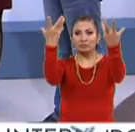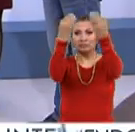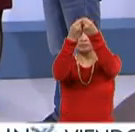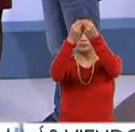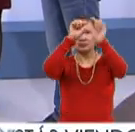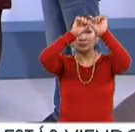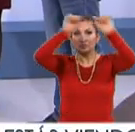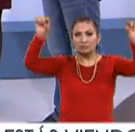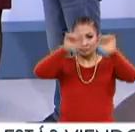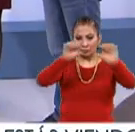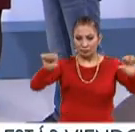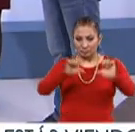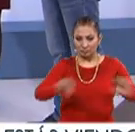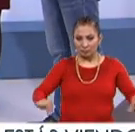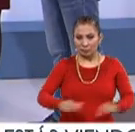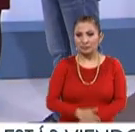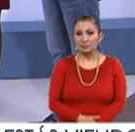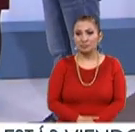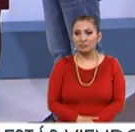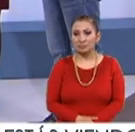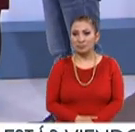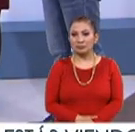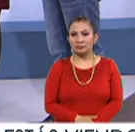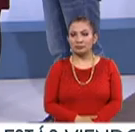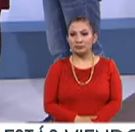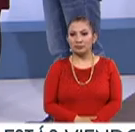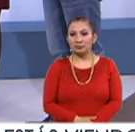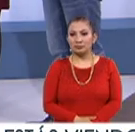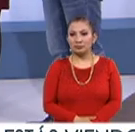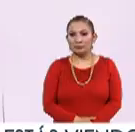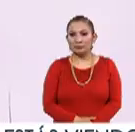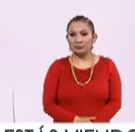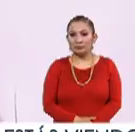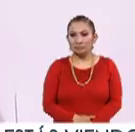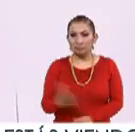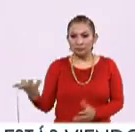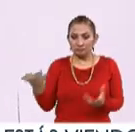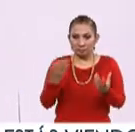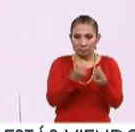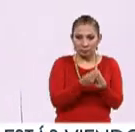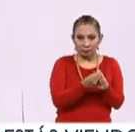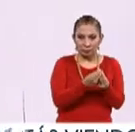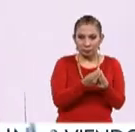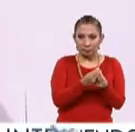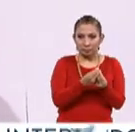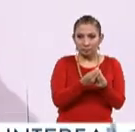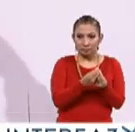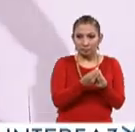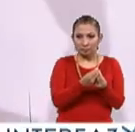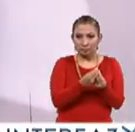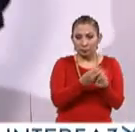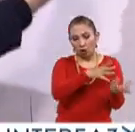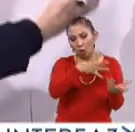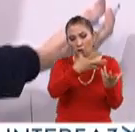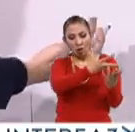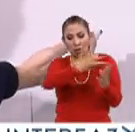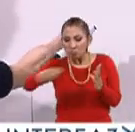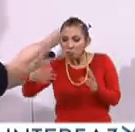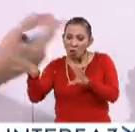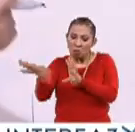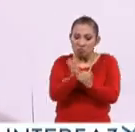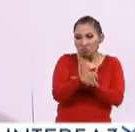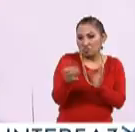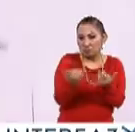nivel a nivel, ¿no? Entonces, yo puedo juntar sobre la columna de la izquierda 4, 4, 4. O sobre la columna de la